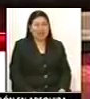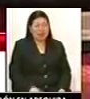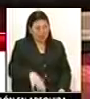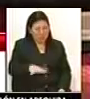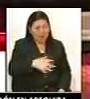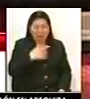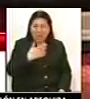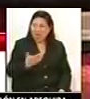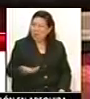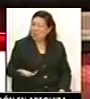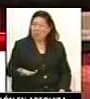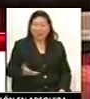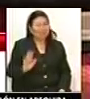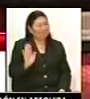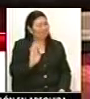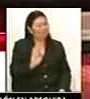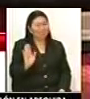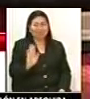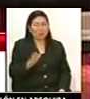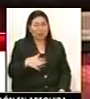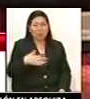el agua. Presidente, eso sí.